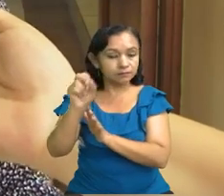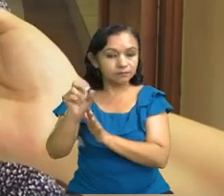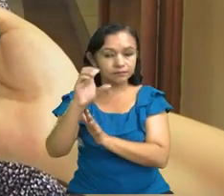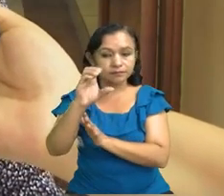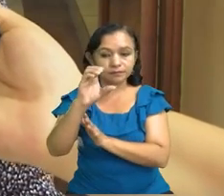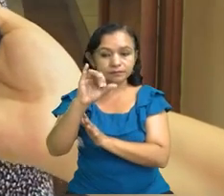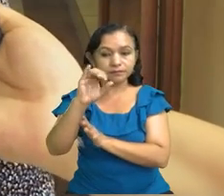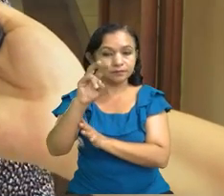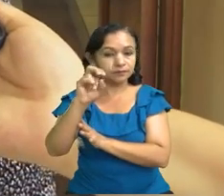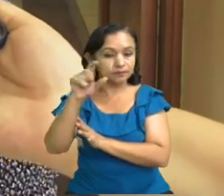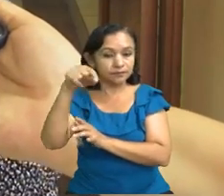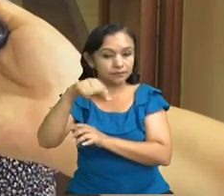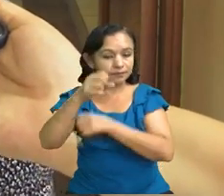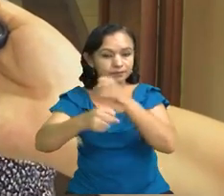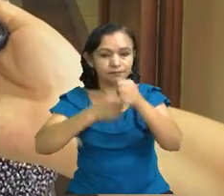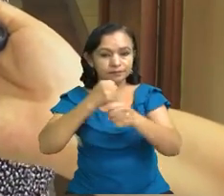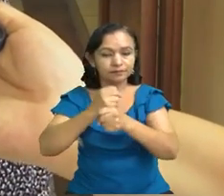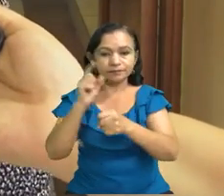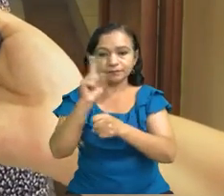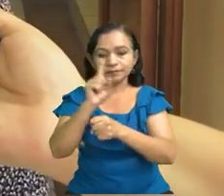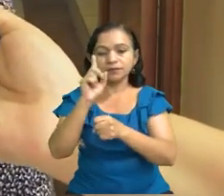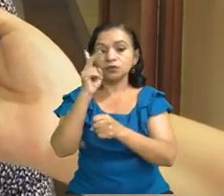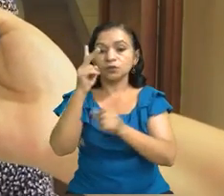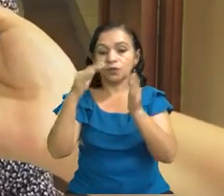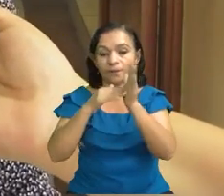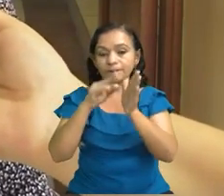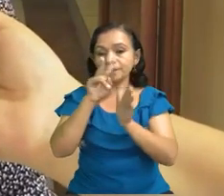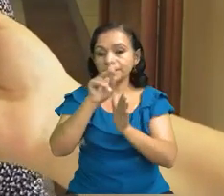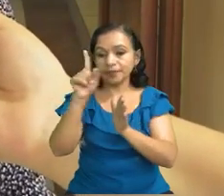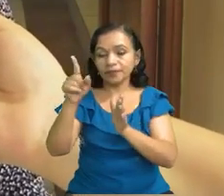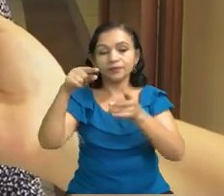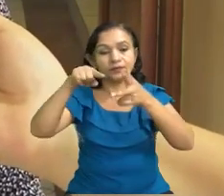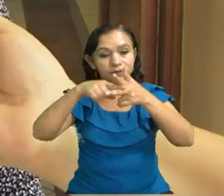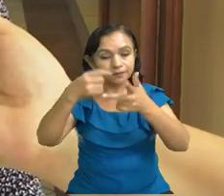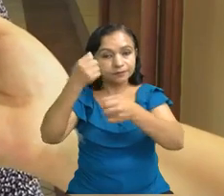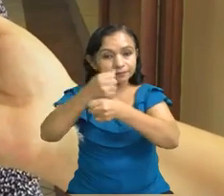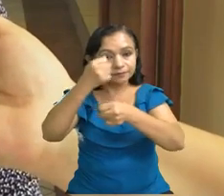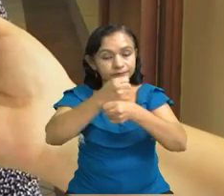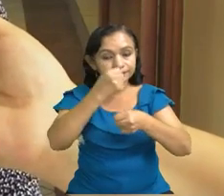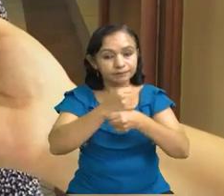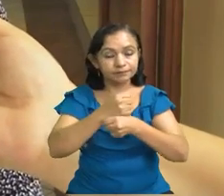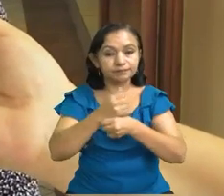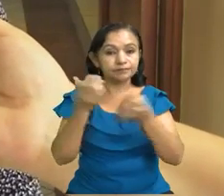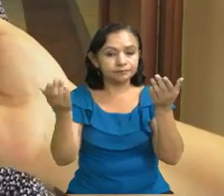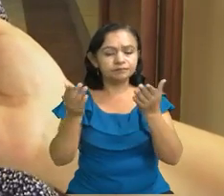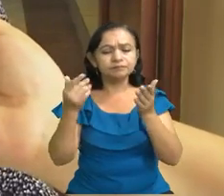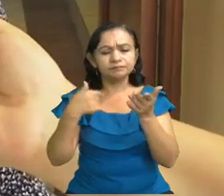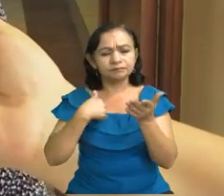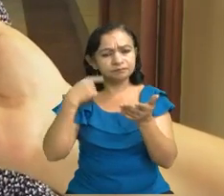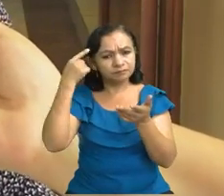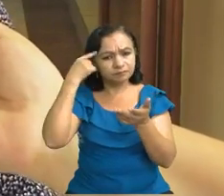estamos tocando este año, lo tocaríamos hasta el próximo año. Y con eso pues creo que tenemos trabajo suficiente,